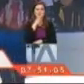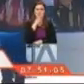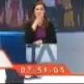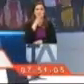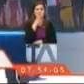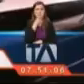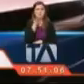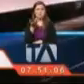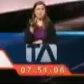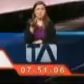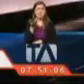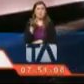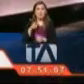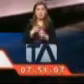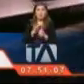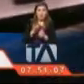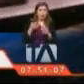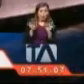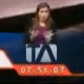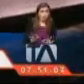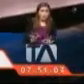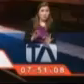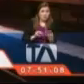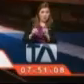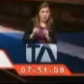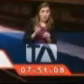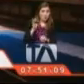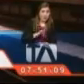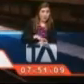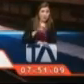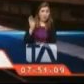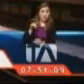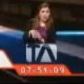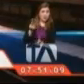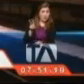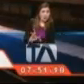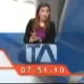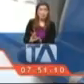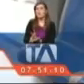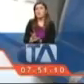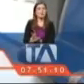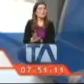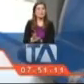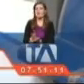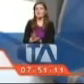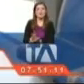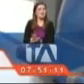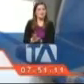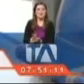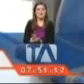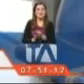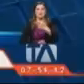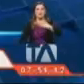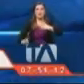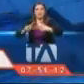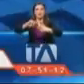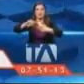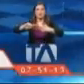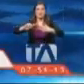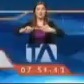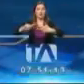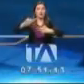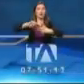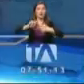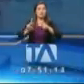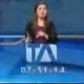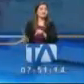está confirmado. La primera línea del metro del país no tendrá baños en sus estaciones subterráneas, básicamente por tres motivos. Porque no